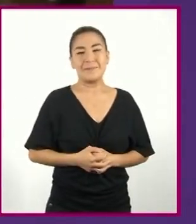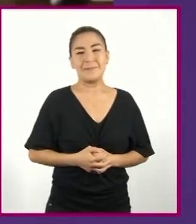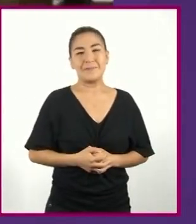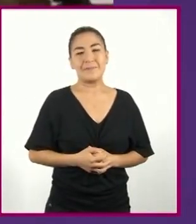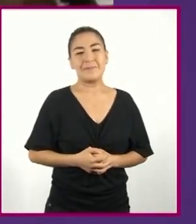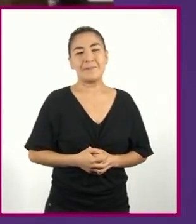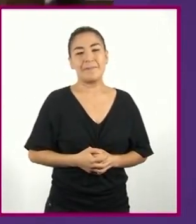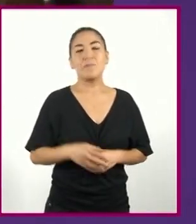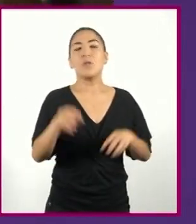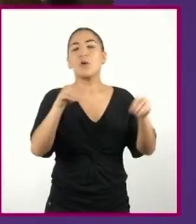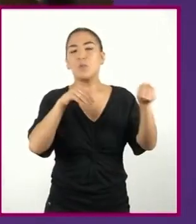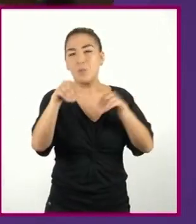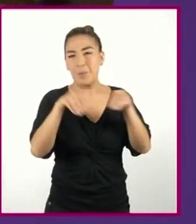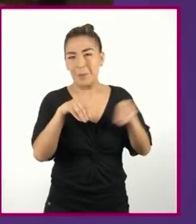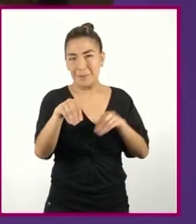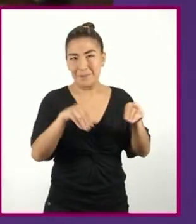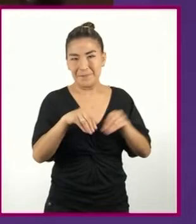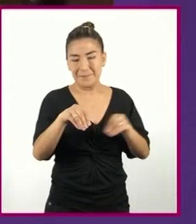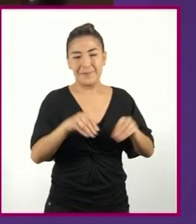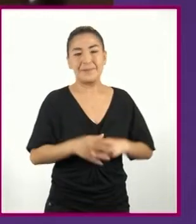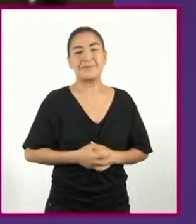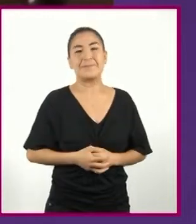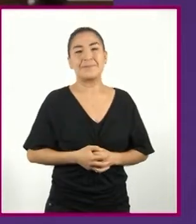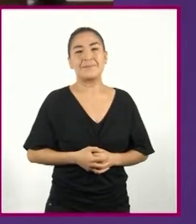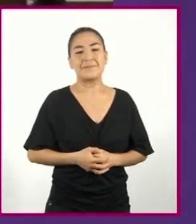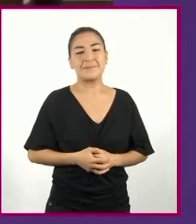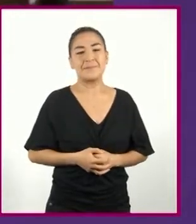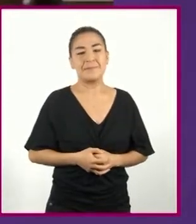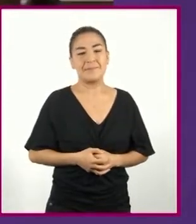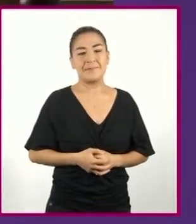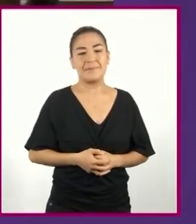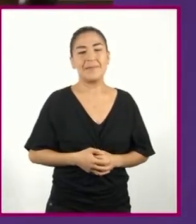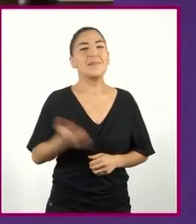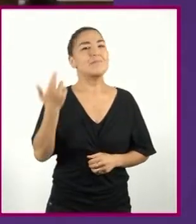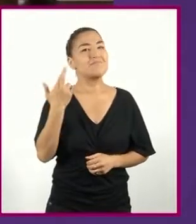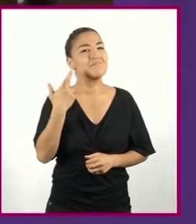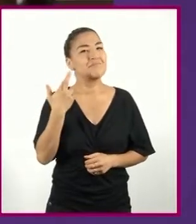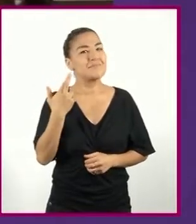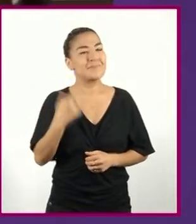hay movimiento y ritmo.